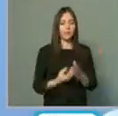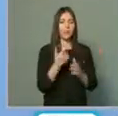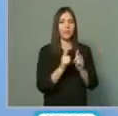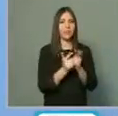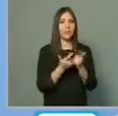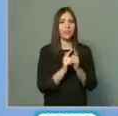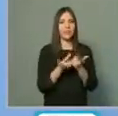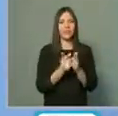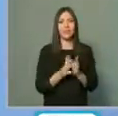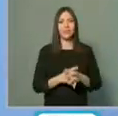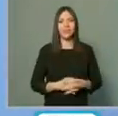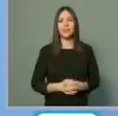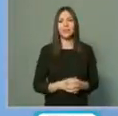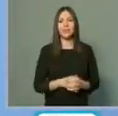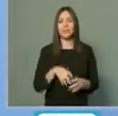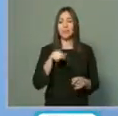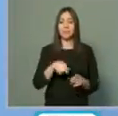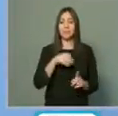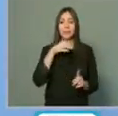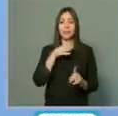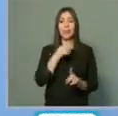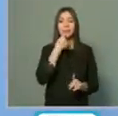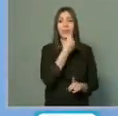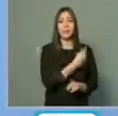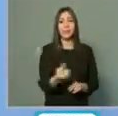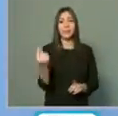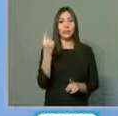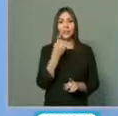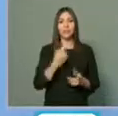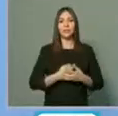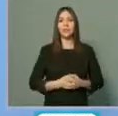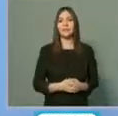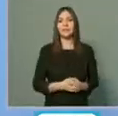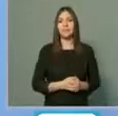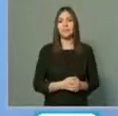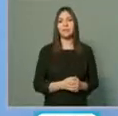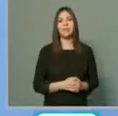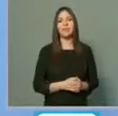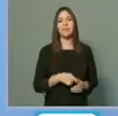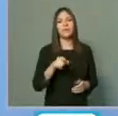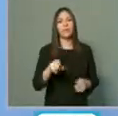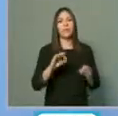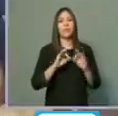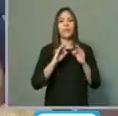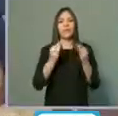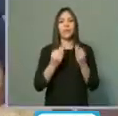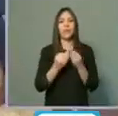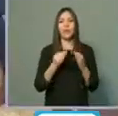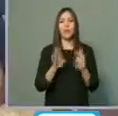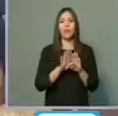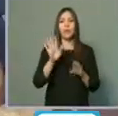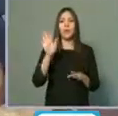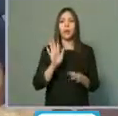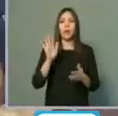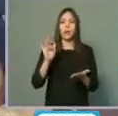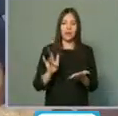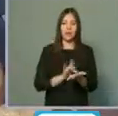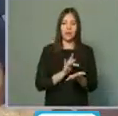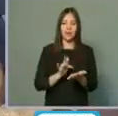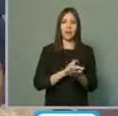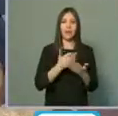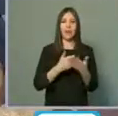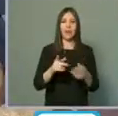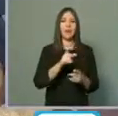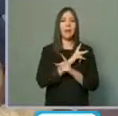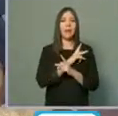tienen, que pues es dedicada para niños. Para niños, tiene su forma de tableta, ¿no? Para que en las